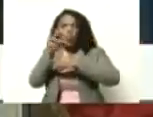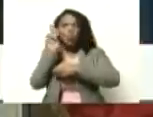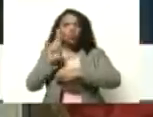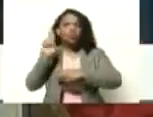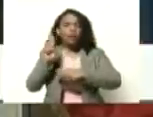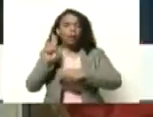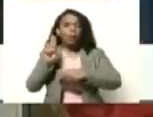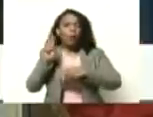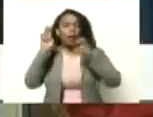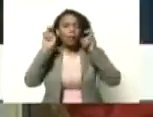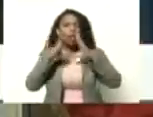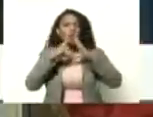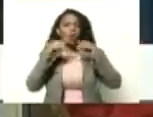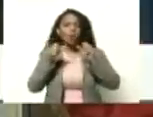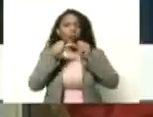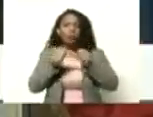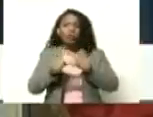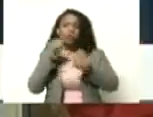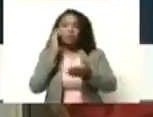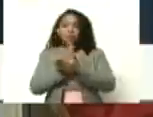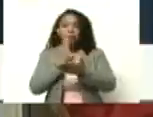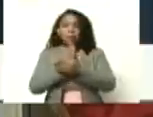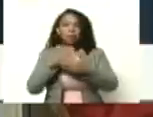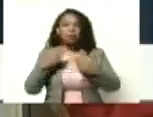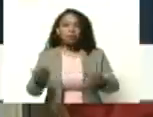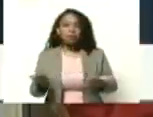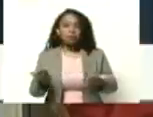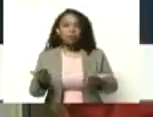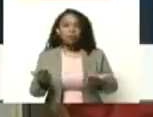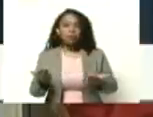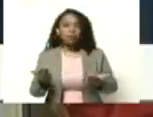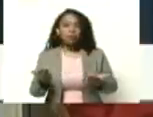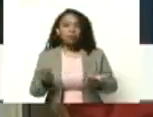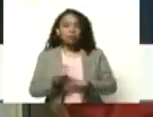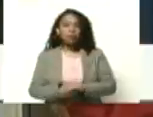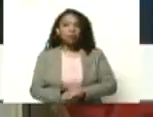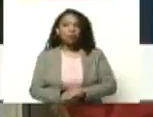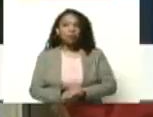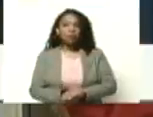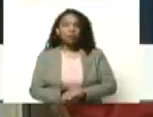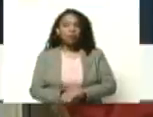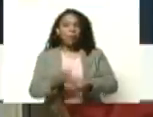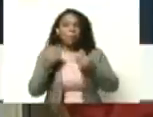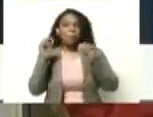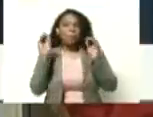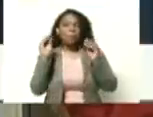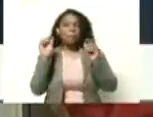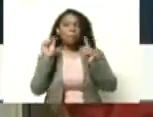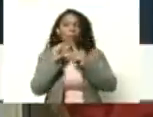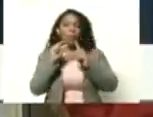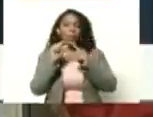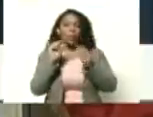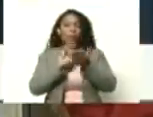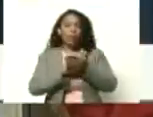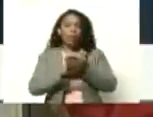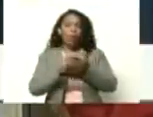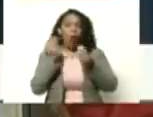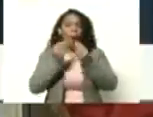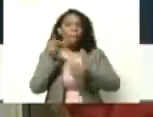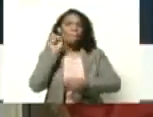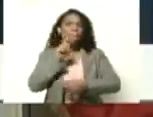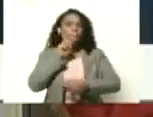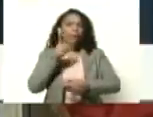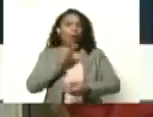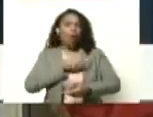casi todos quedaron siempre para describirlo de manera coloquial como mentirosos